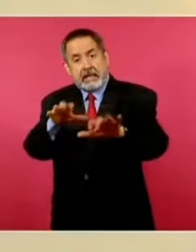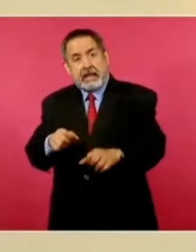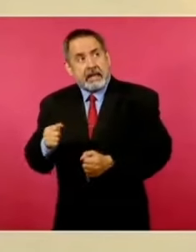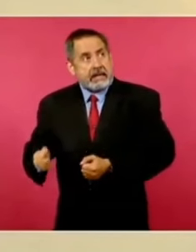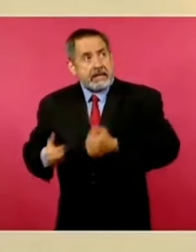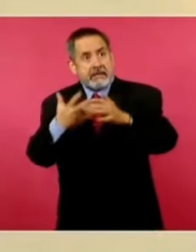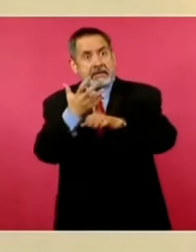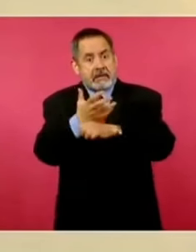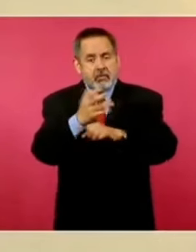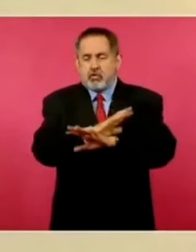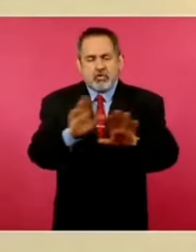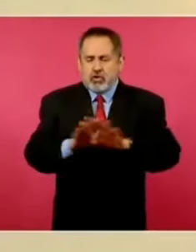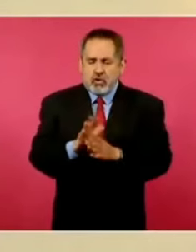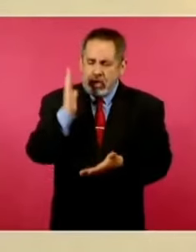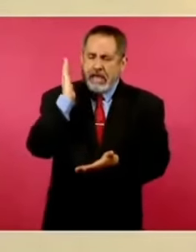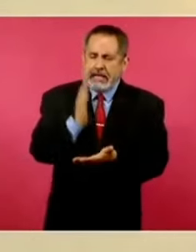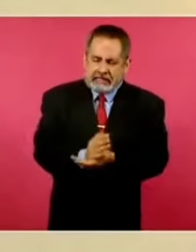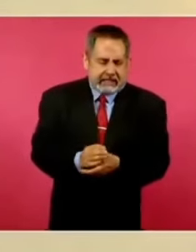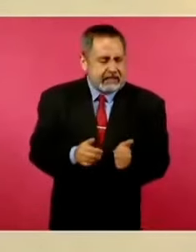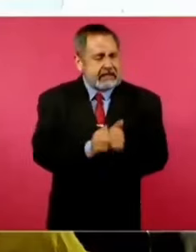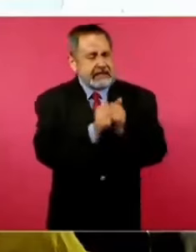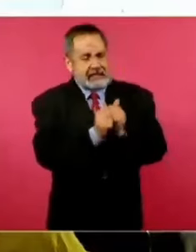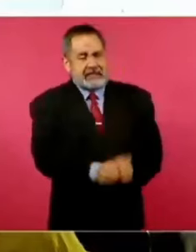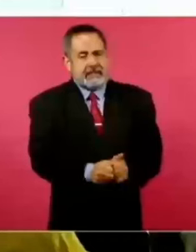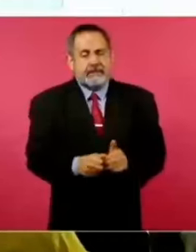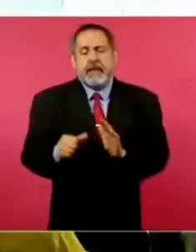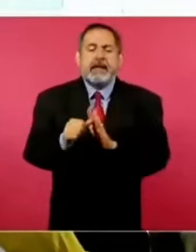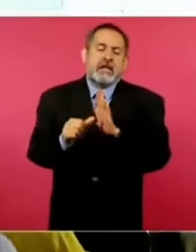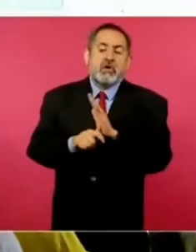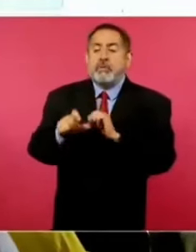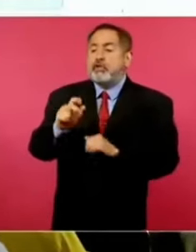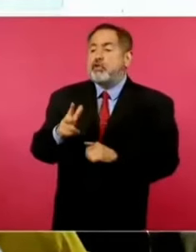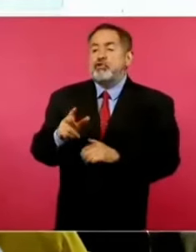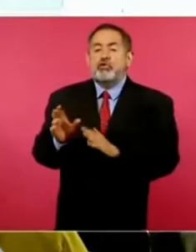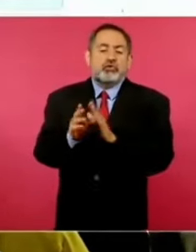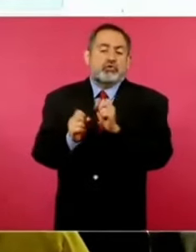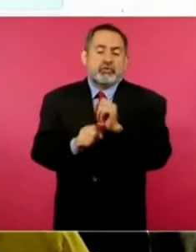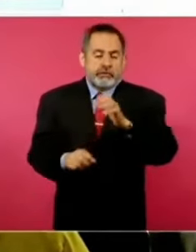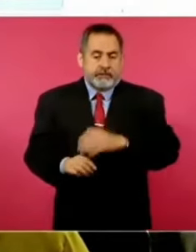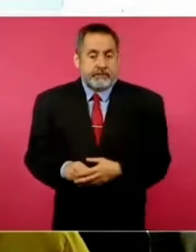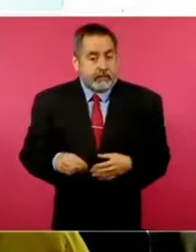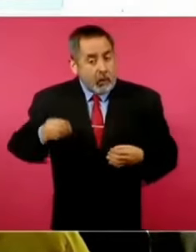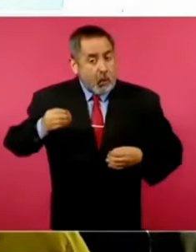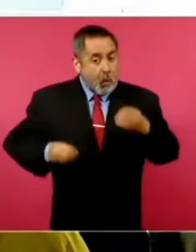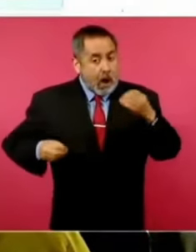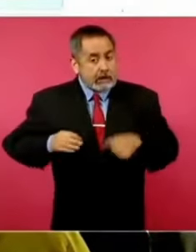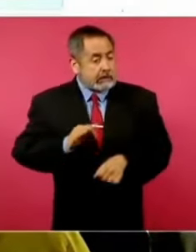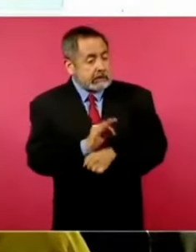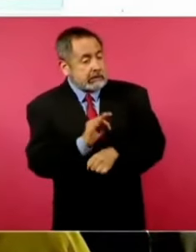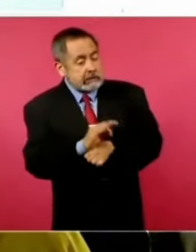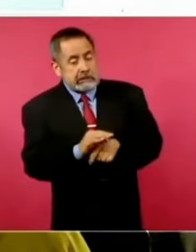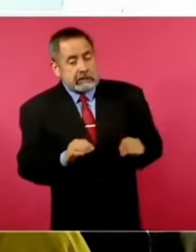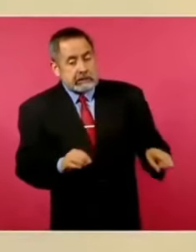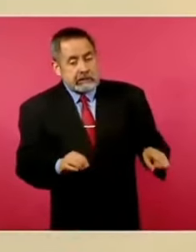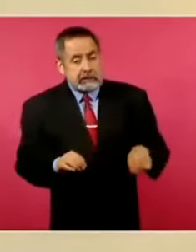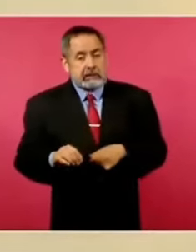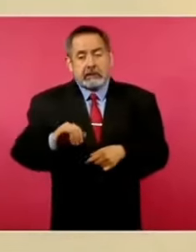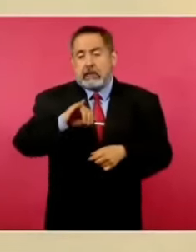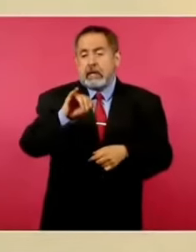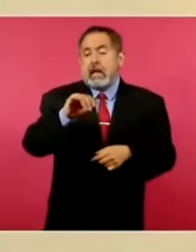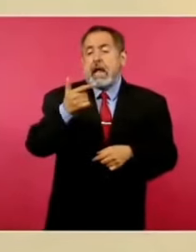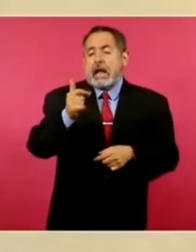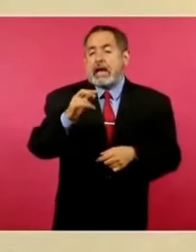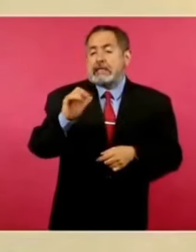Unidos y cese todo acto prohibido por el artículo 22 constitucional el juez García quiro